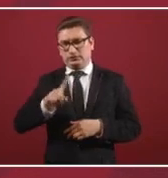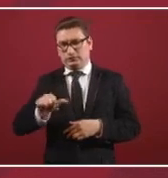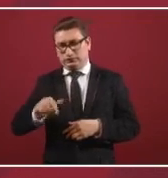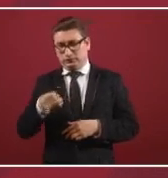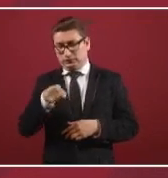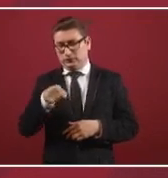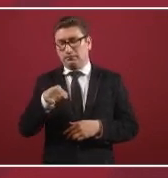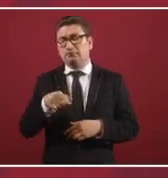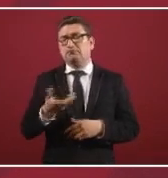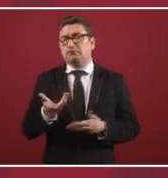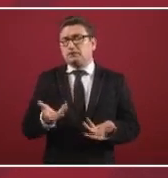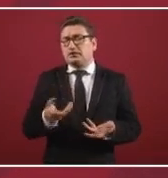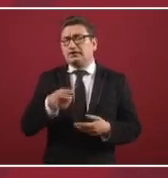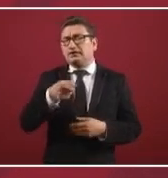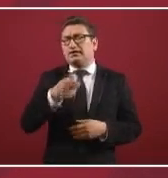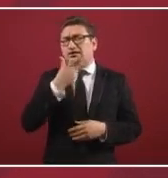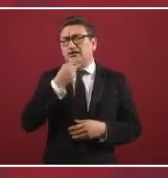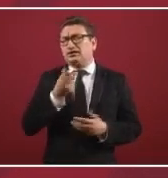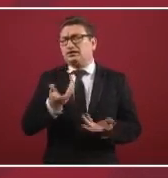que